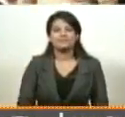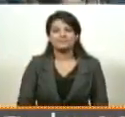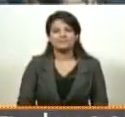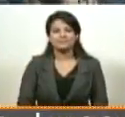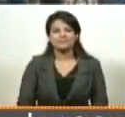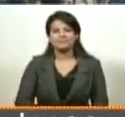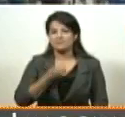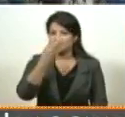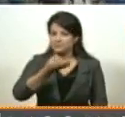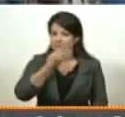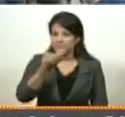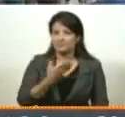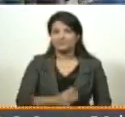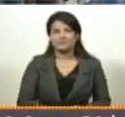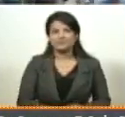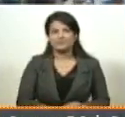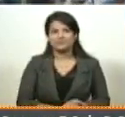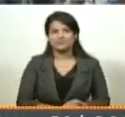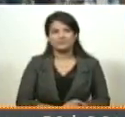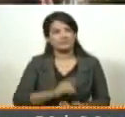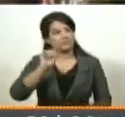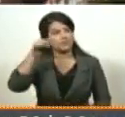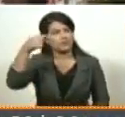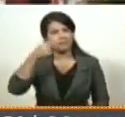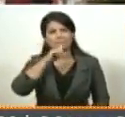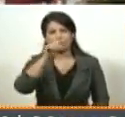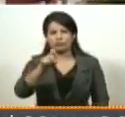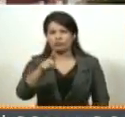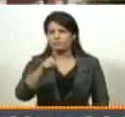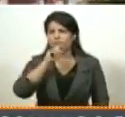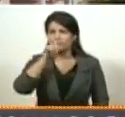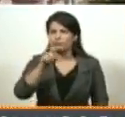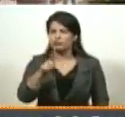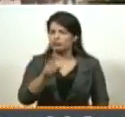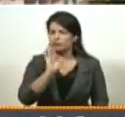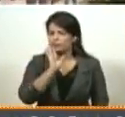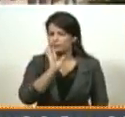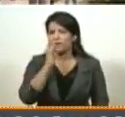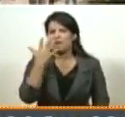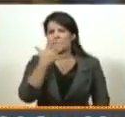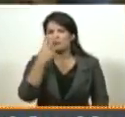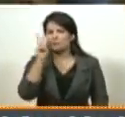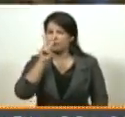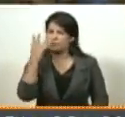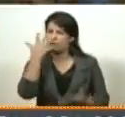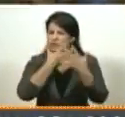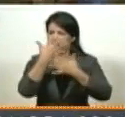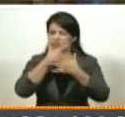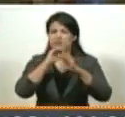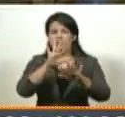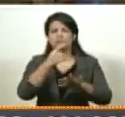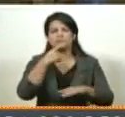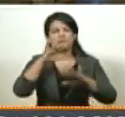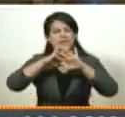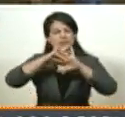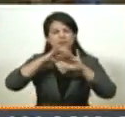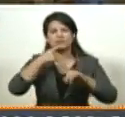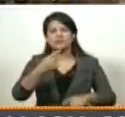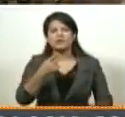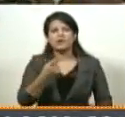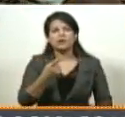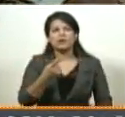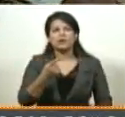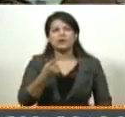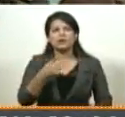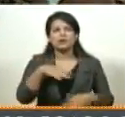Buenas tardes. En primer lugar, quisieras que le aclarara al pueblo venezolano con qué cantidad o qué porcentaje